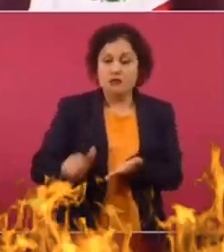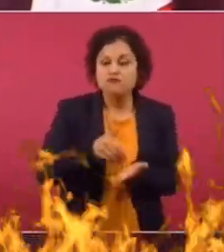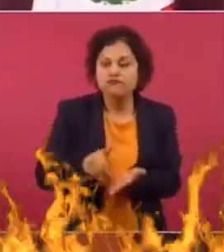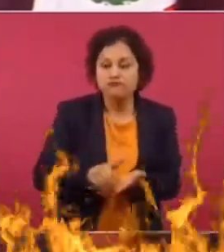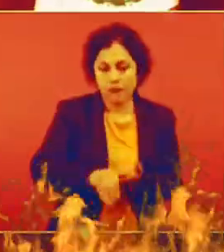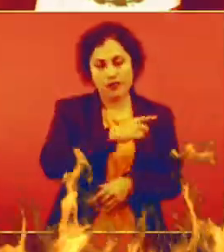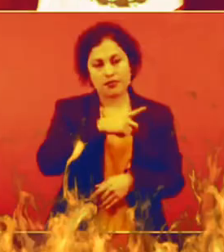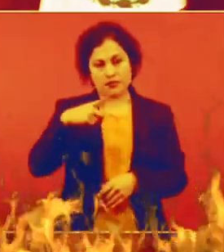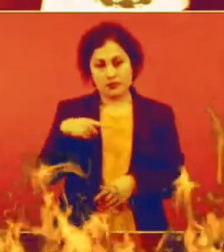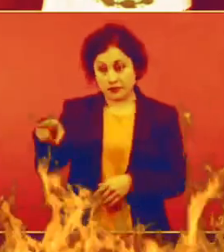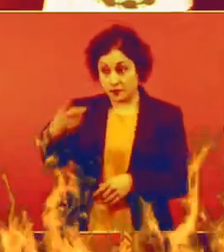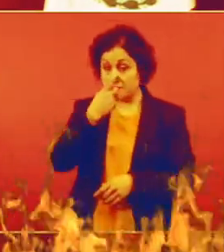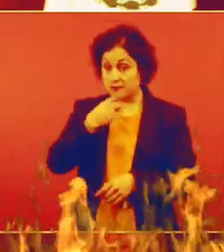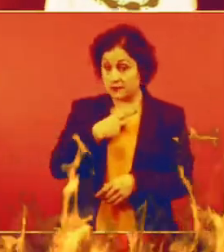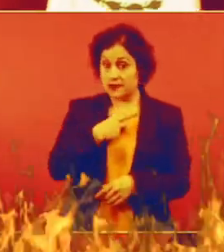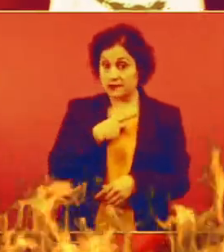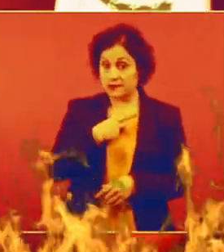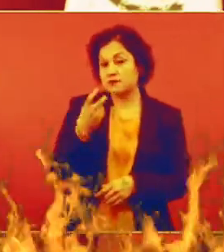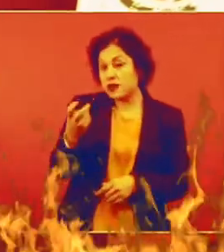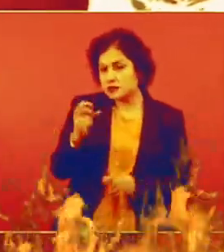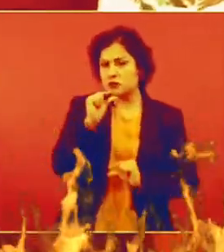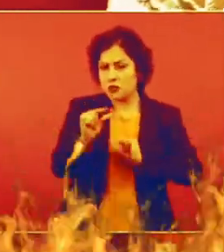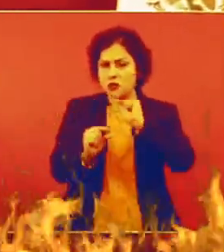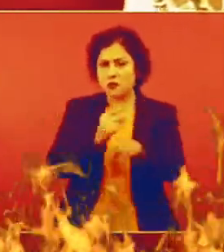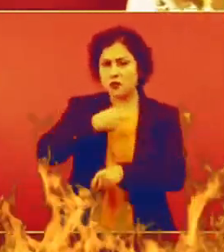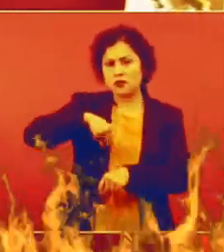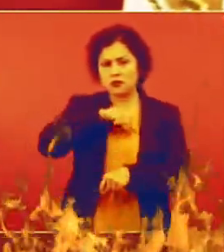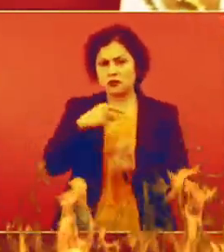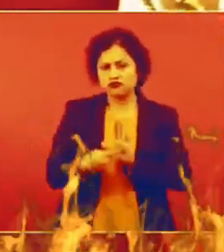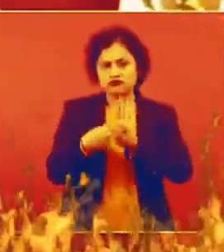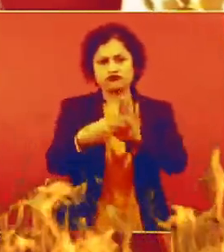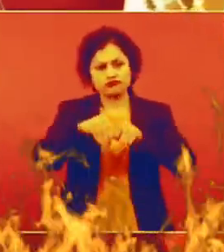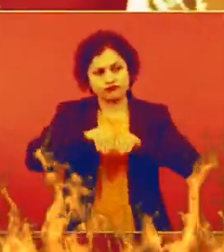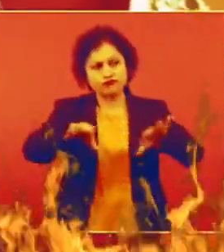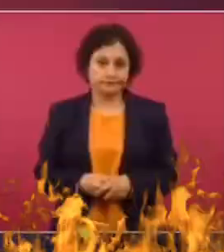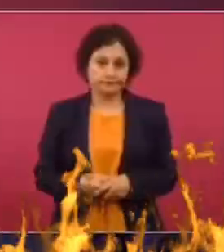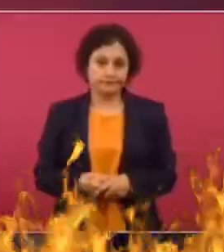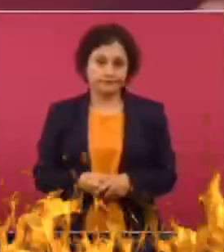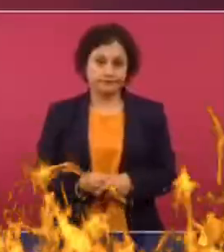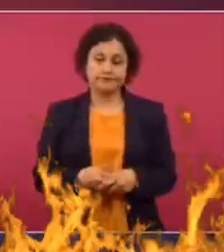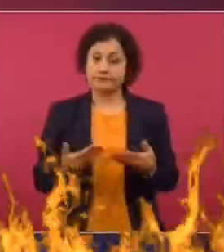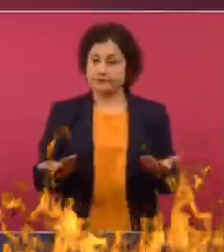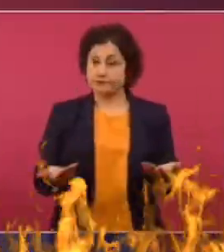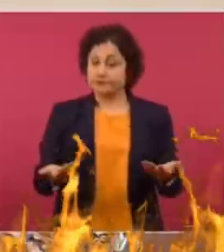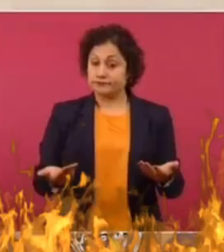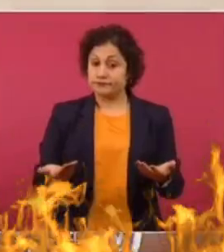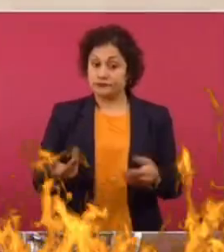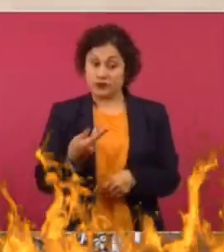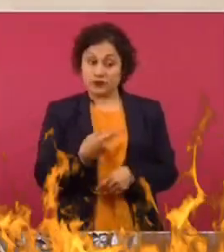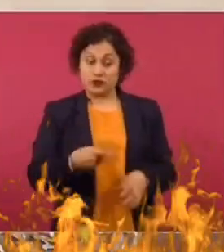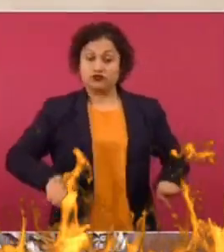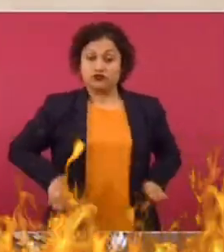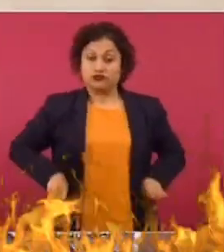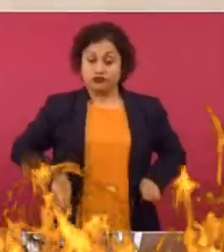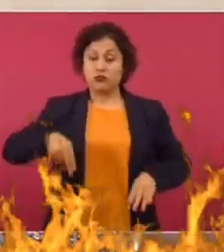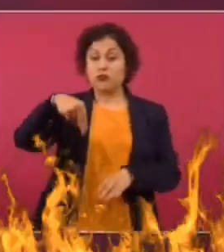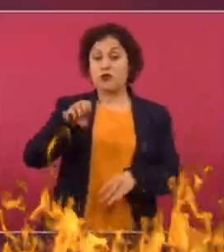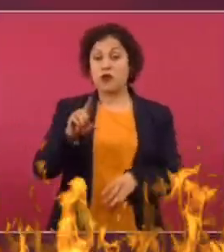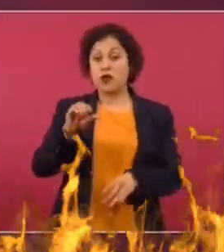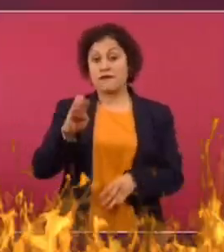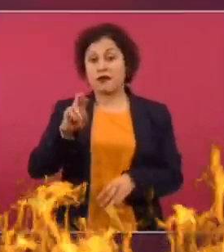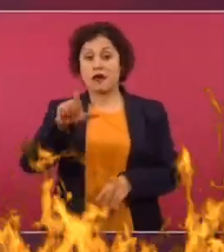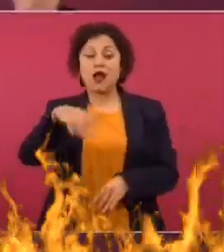tú planteas, vamos a ir dando a conocer los nombres de juez. Es un poder del régimen neoliberal